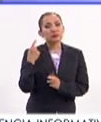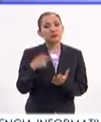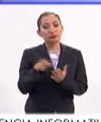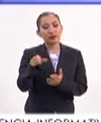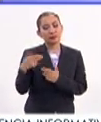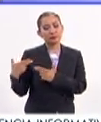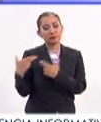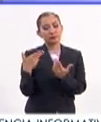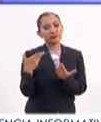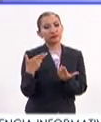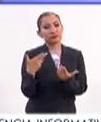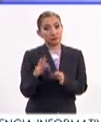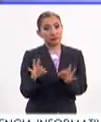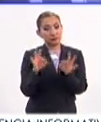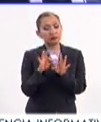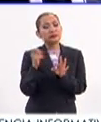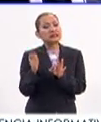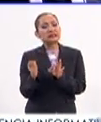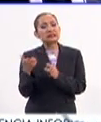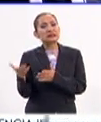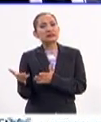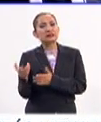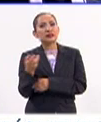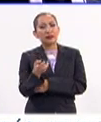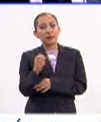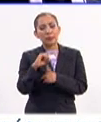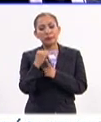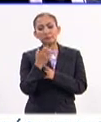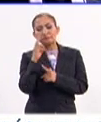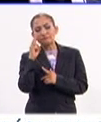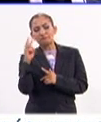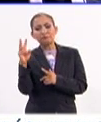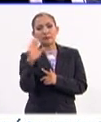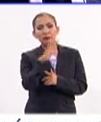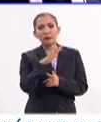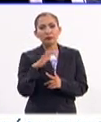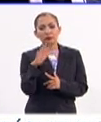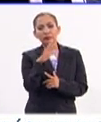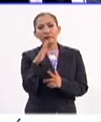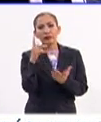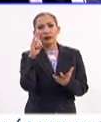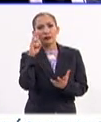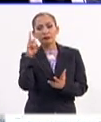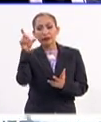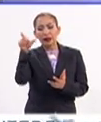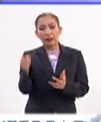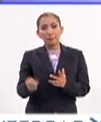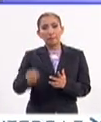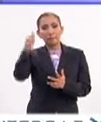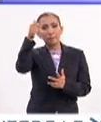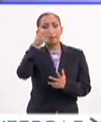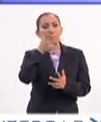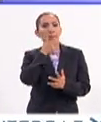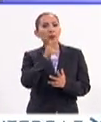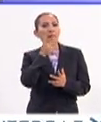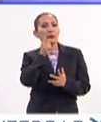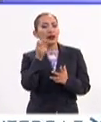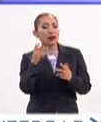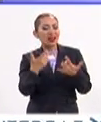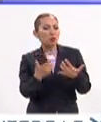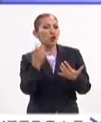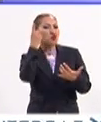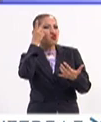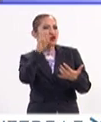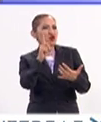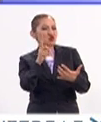que ese legado también es importantísimo, que es esta situación de considerarlo el primer empresario intelectual